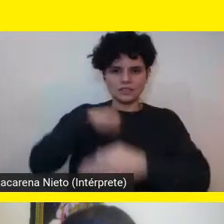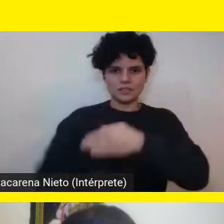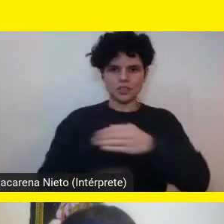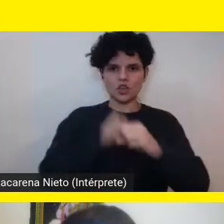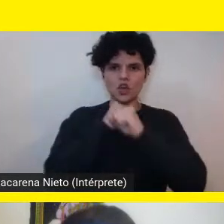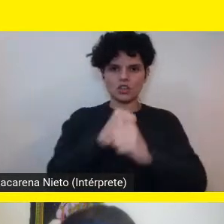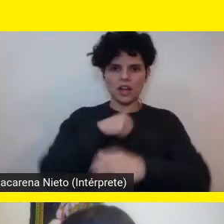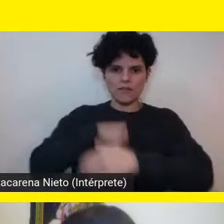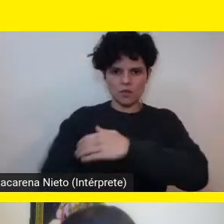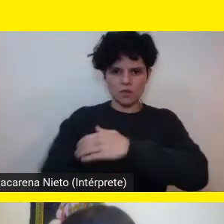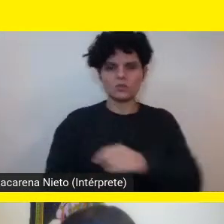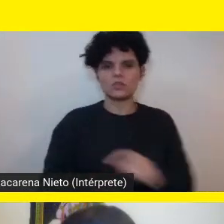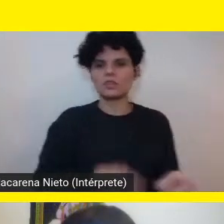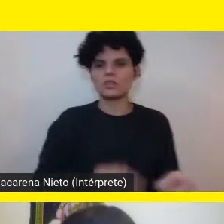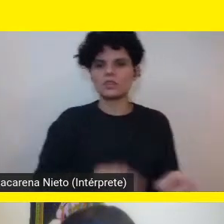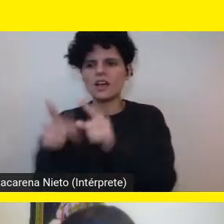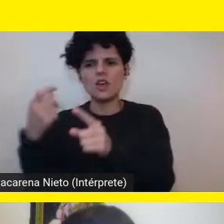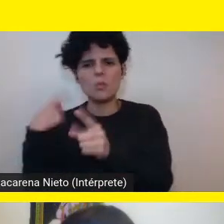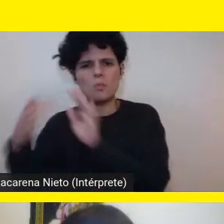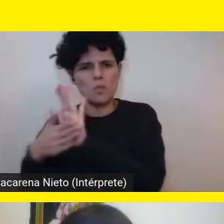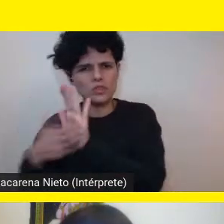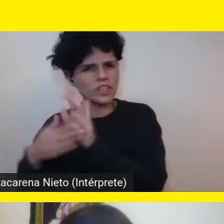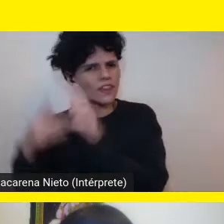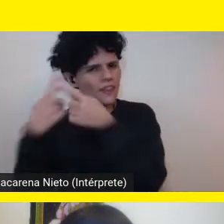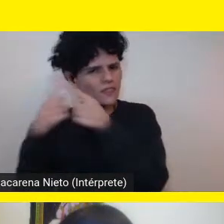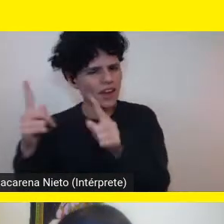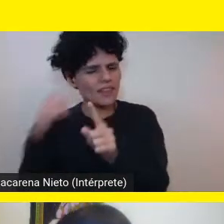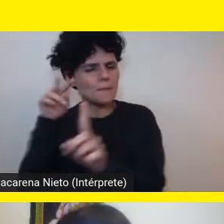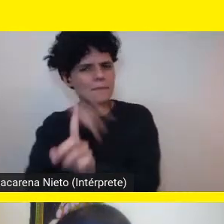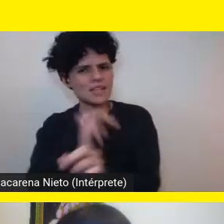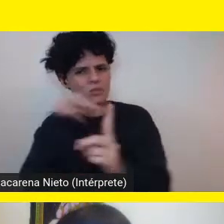víctimas de prisión política,